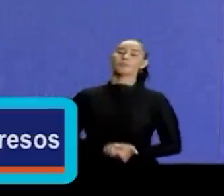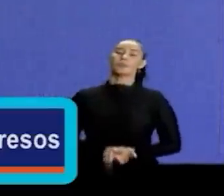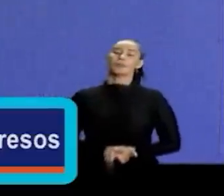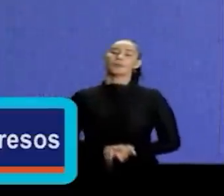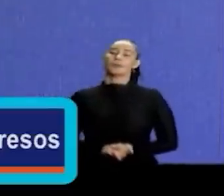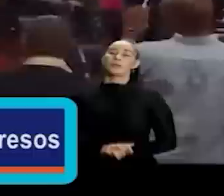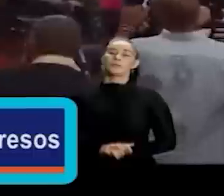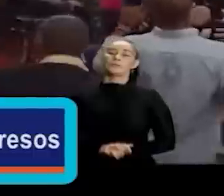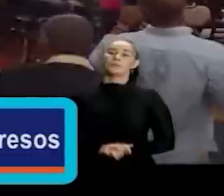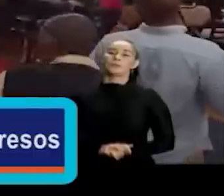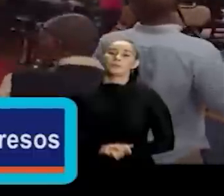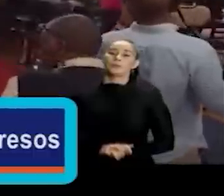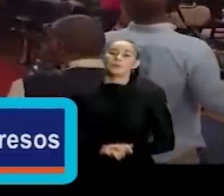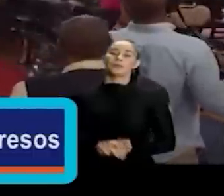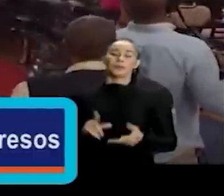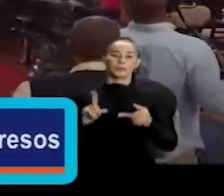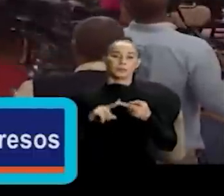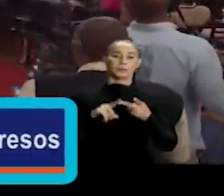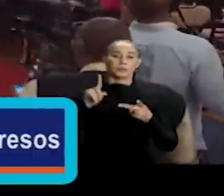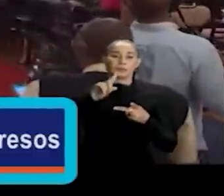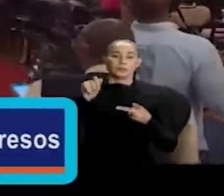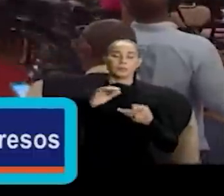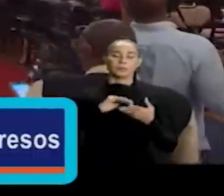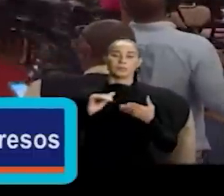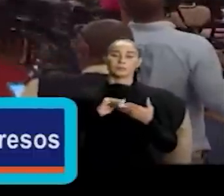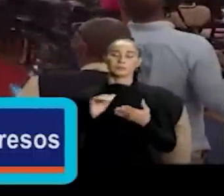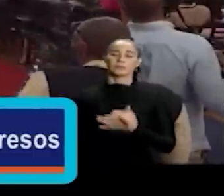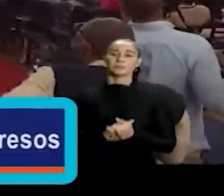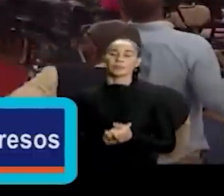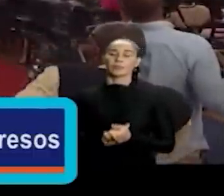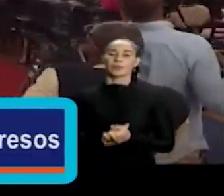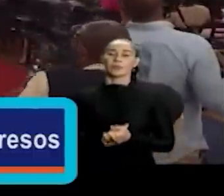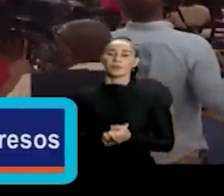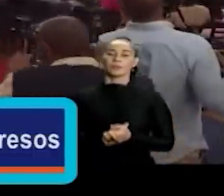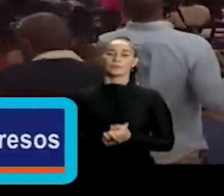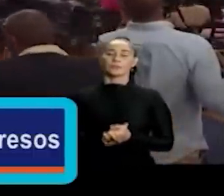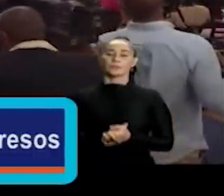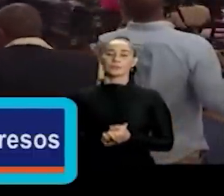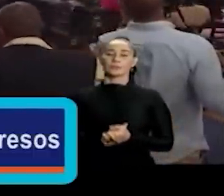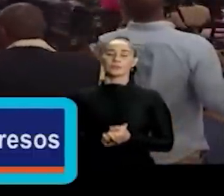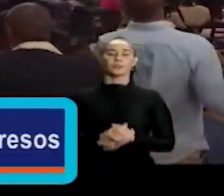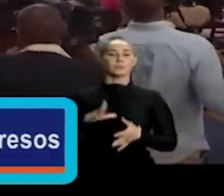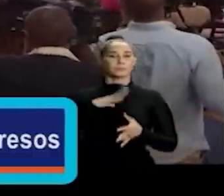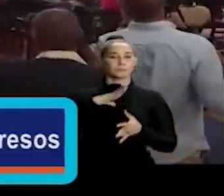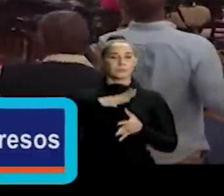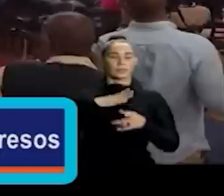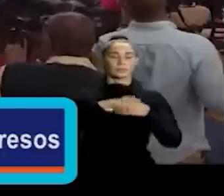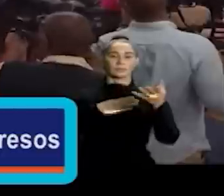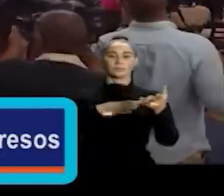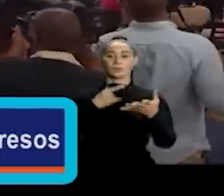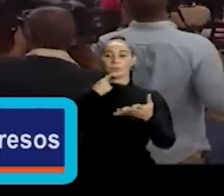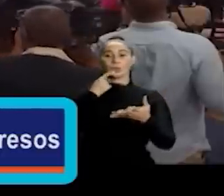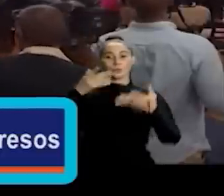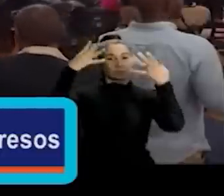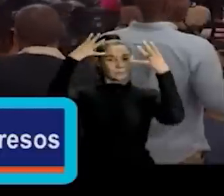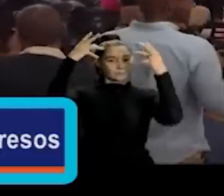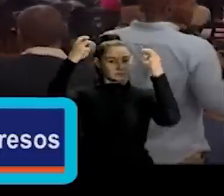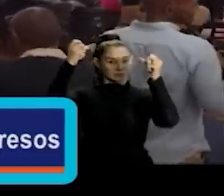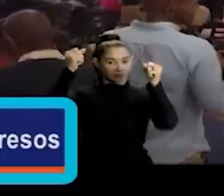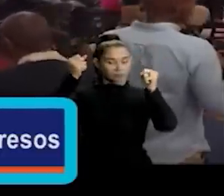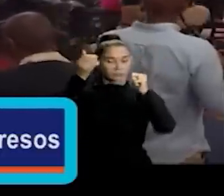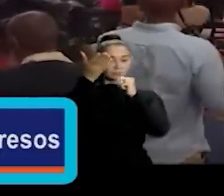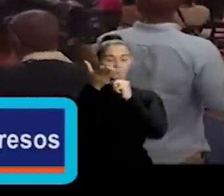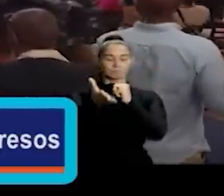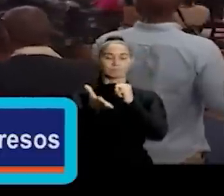sobre esos casos. Y tengo una segunda pregunta, perdón. Sí. Pues bien, como lo dijo el señor